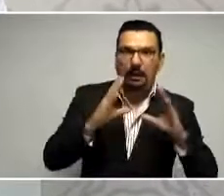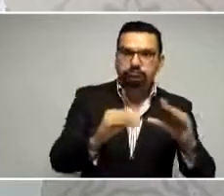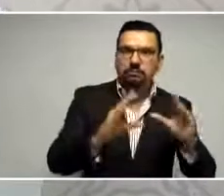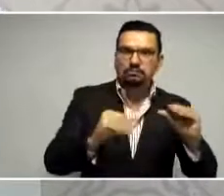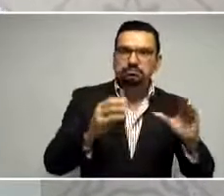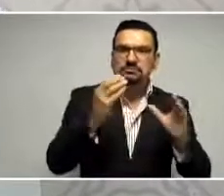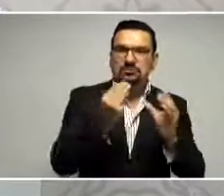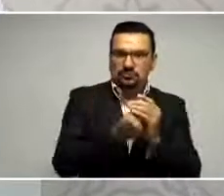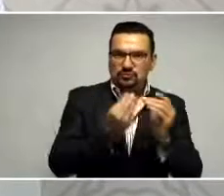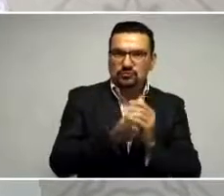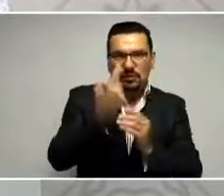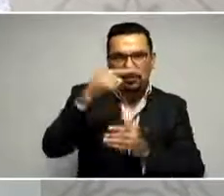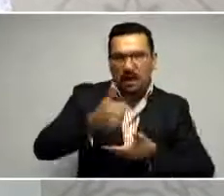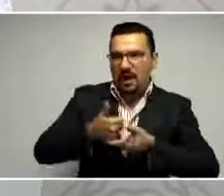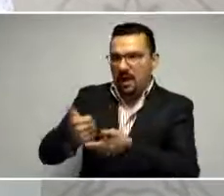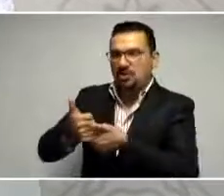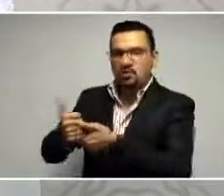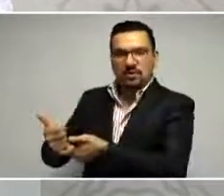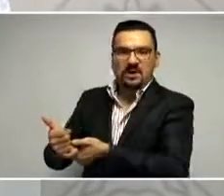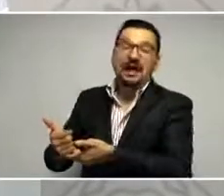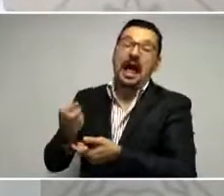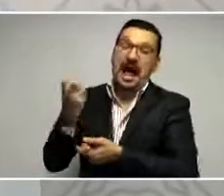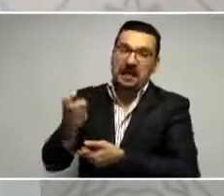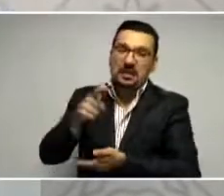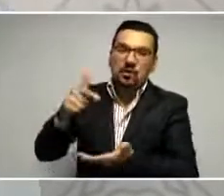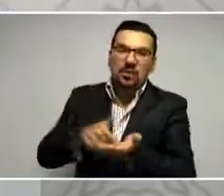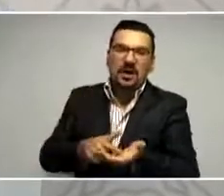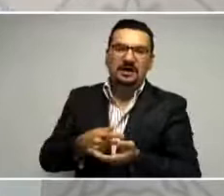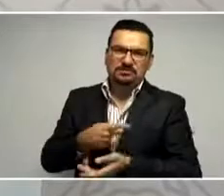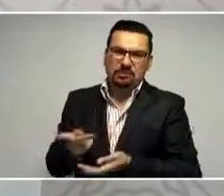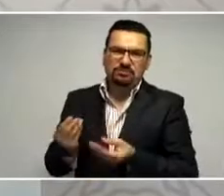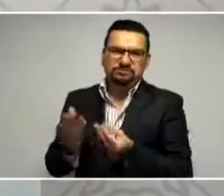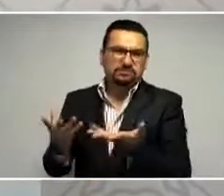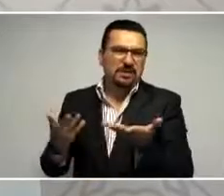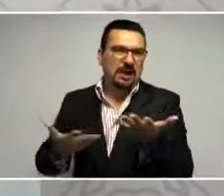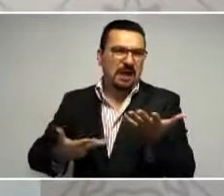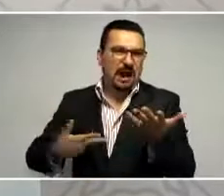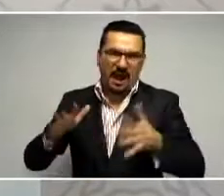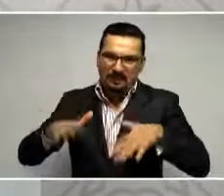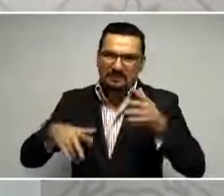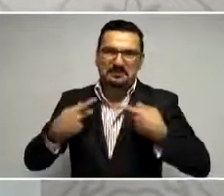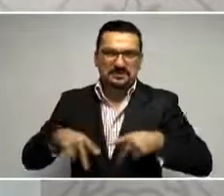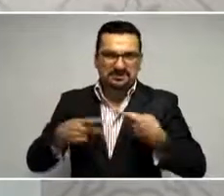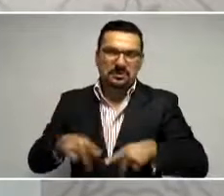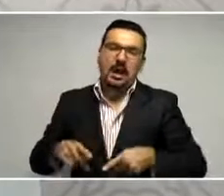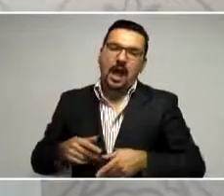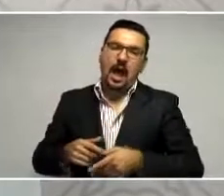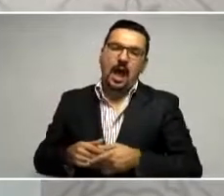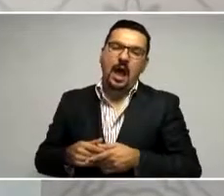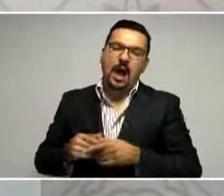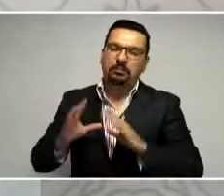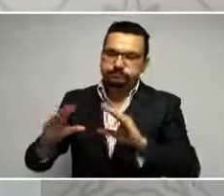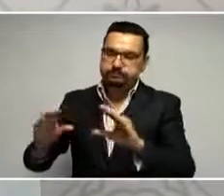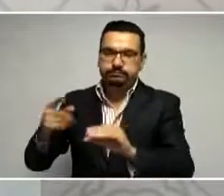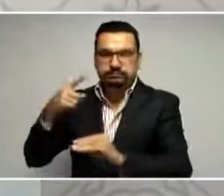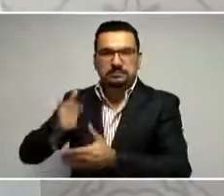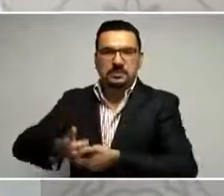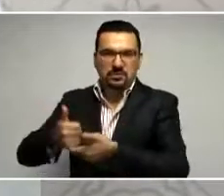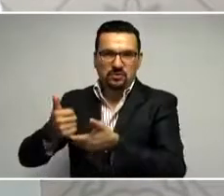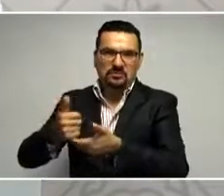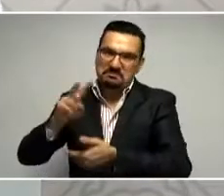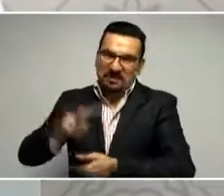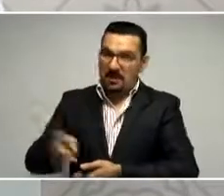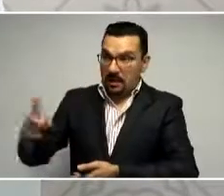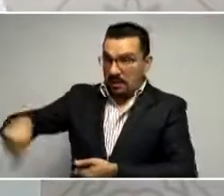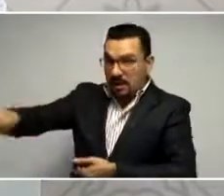las localidades con alta incidencia de pobreza. Gozar de esta confianza es muy